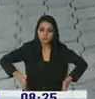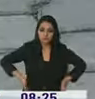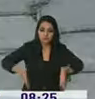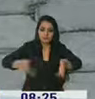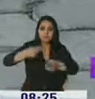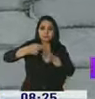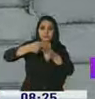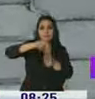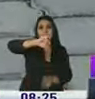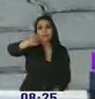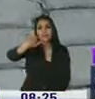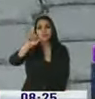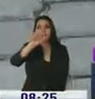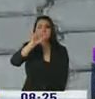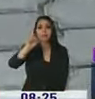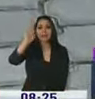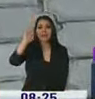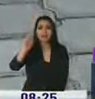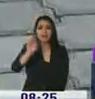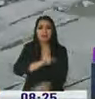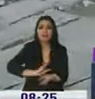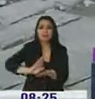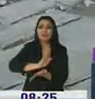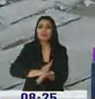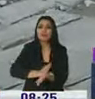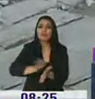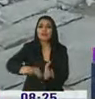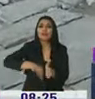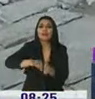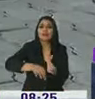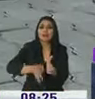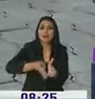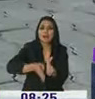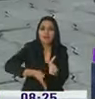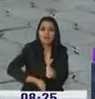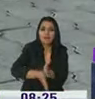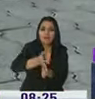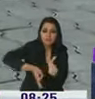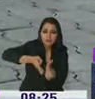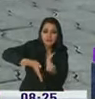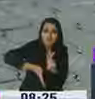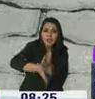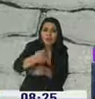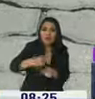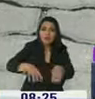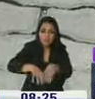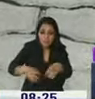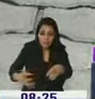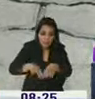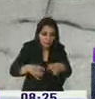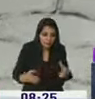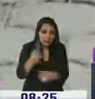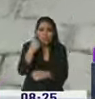Jarrín, vía principal del sector de la ferroviaria alta. La causa, según los vecinos, es el cambio del adoquín realizado hace menos de un año. Sacaron